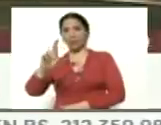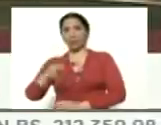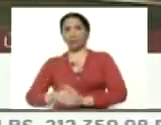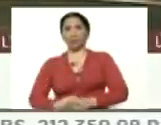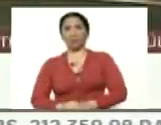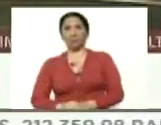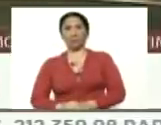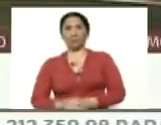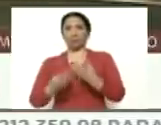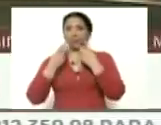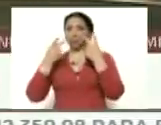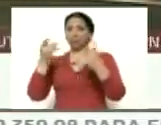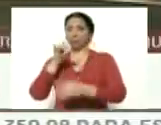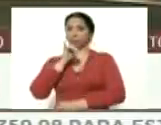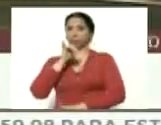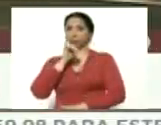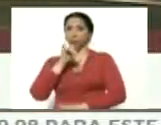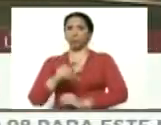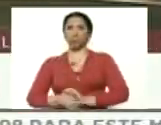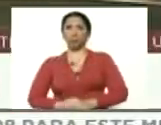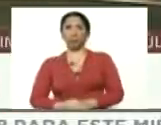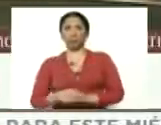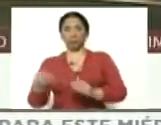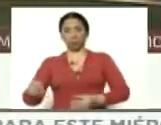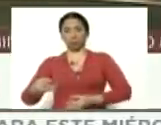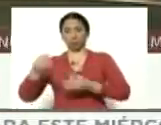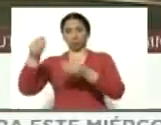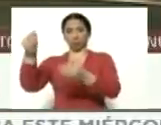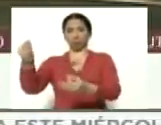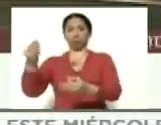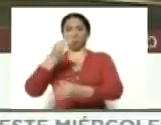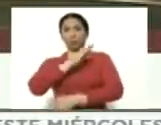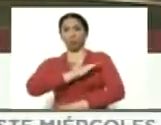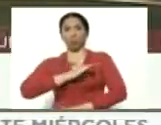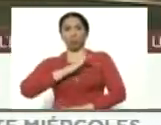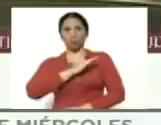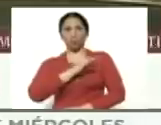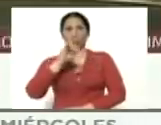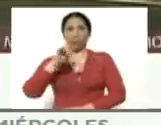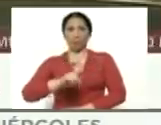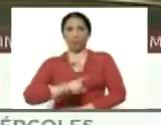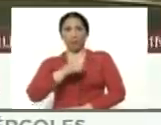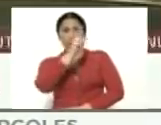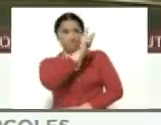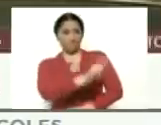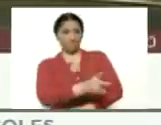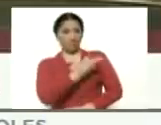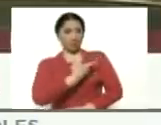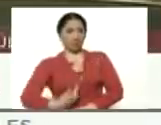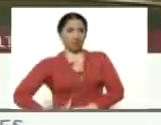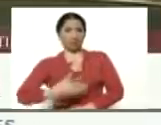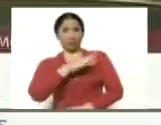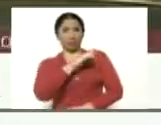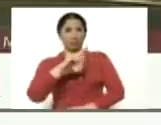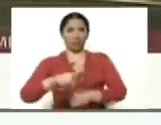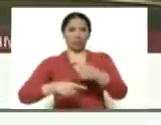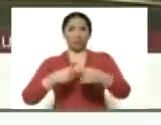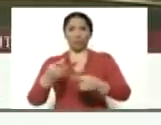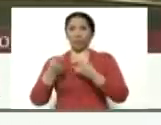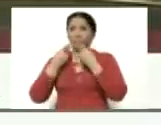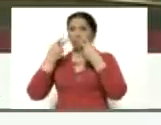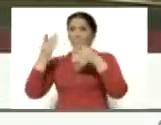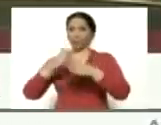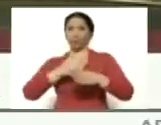se emite un informe que se le presenta a la Comisión y al Presidente de la República para luego ser compartido